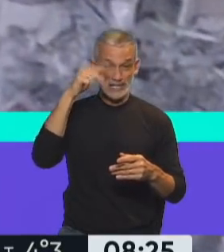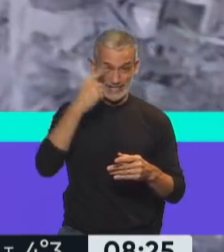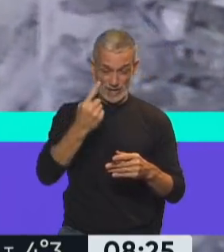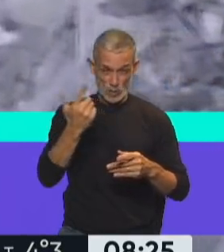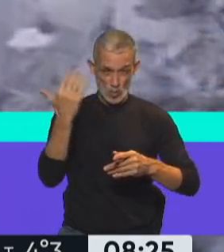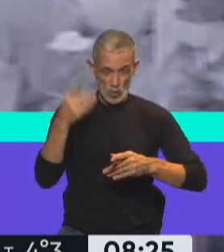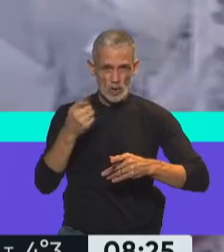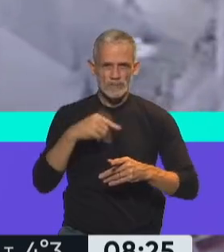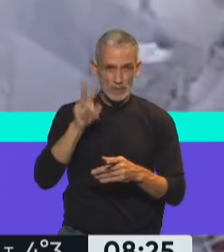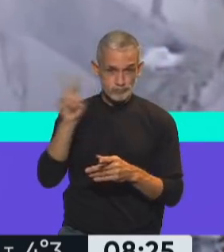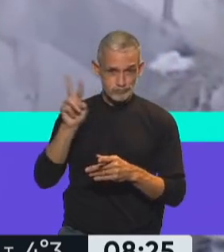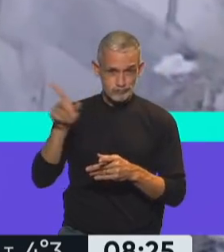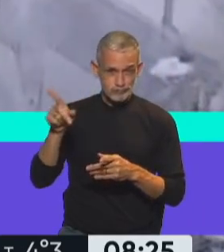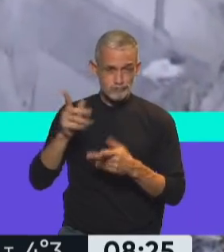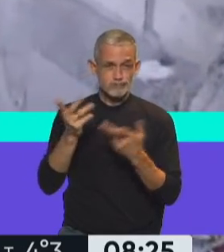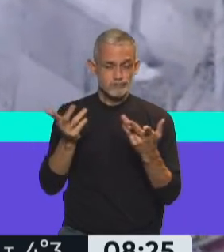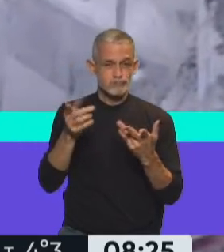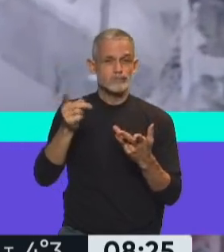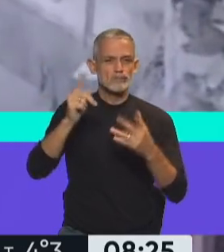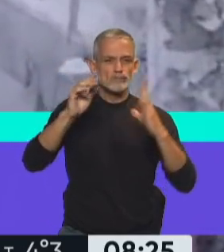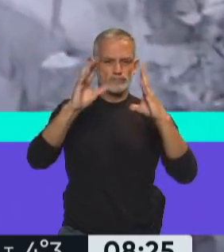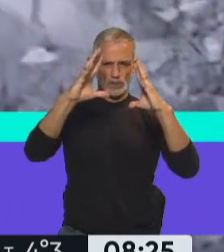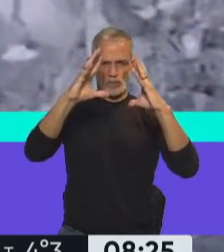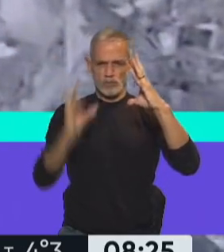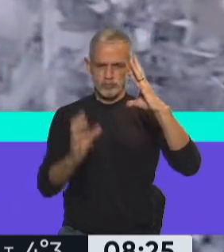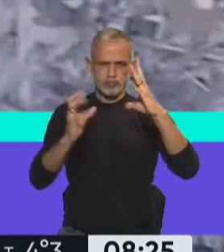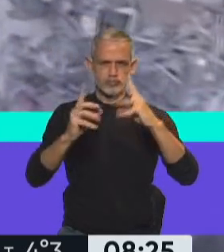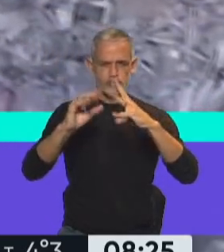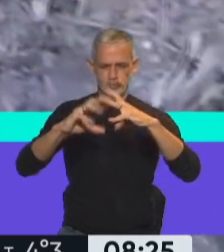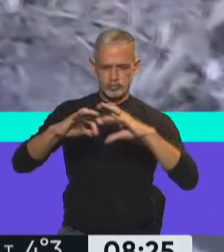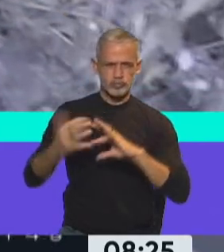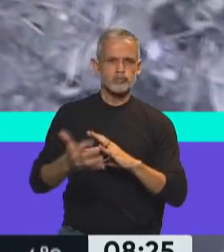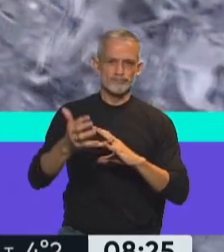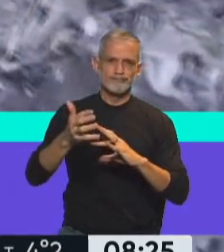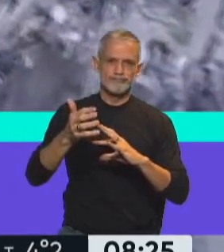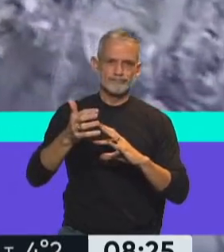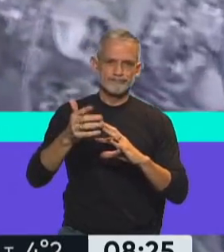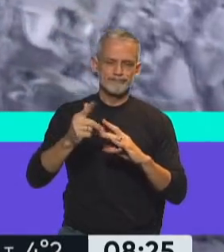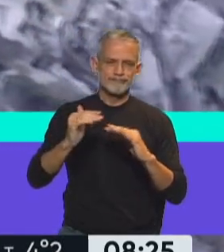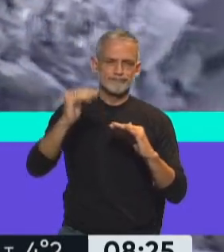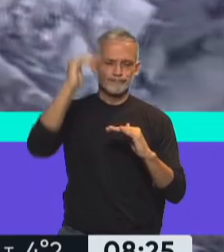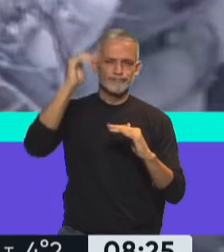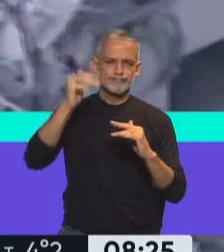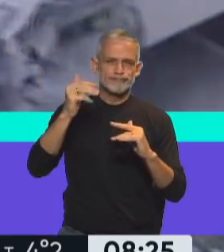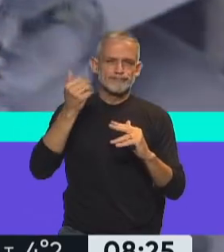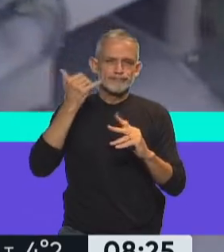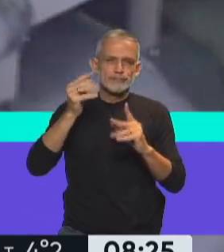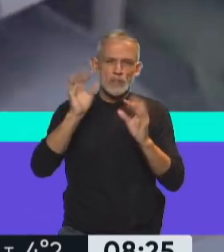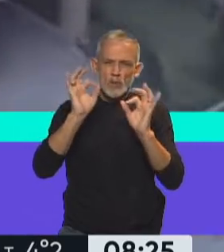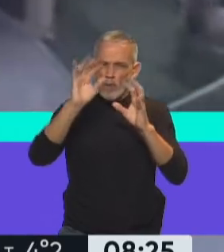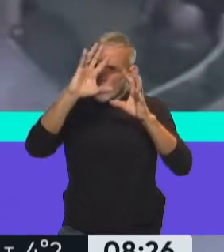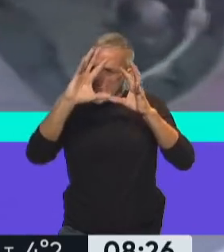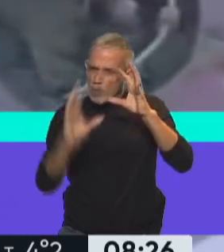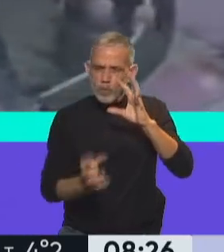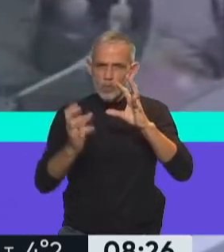1981. Como vemos en las imágenes, el derrumbe y los escombros en varias de las unidades ha sido prácticamente